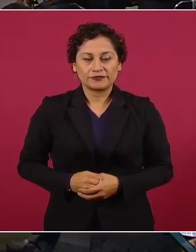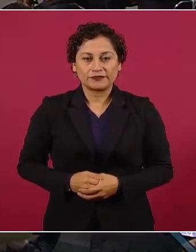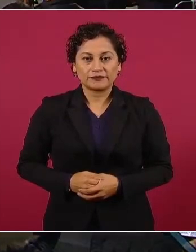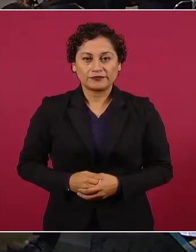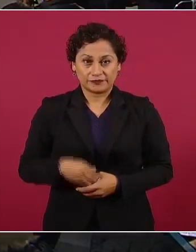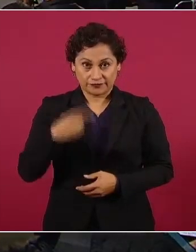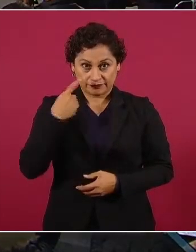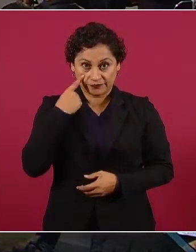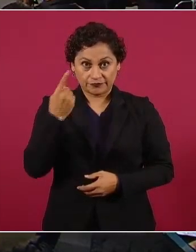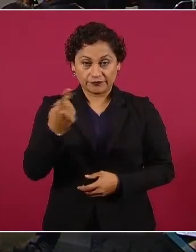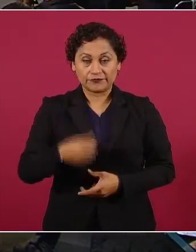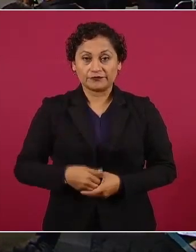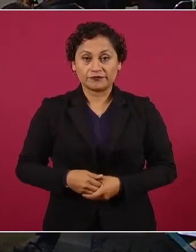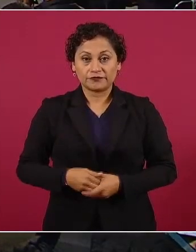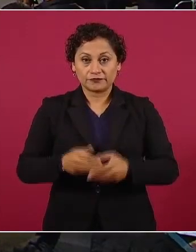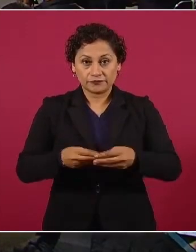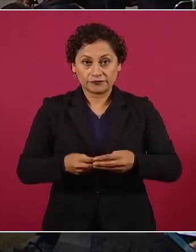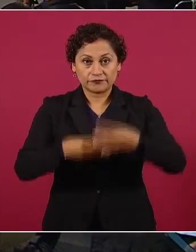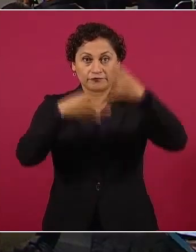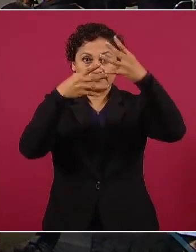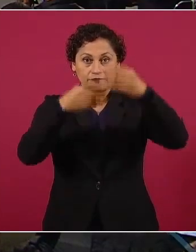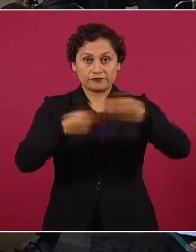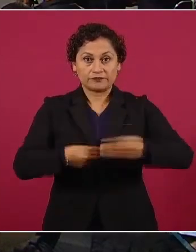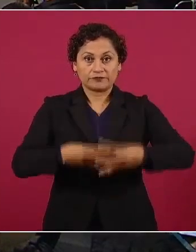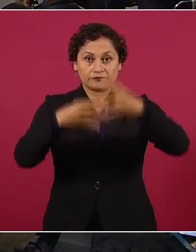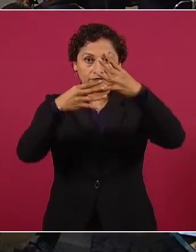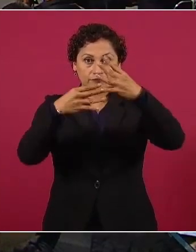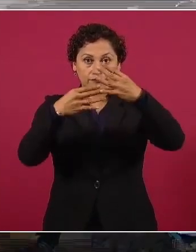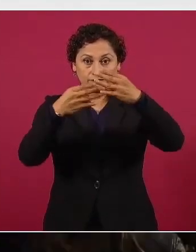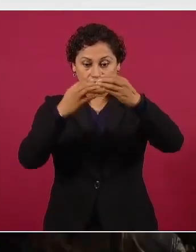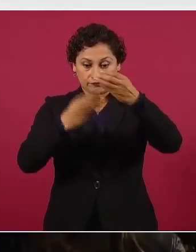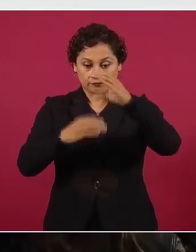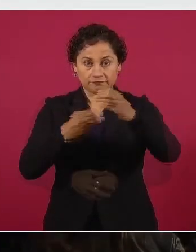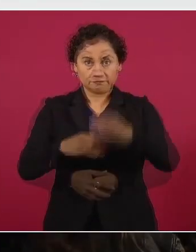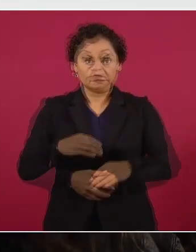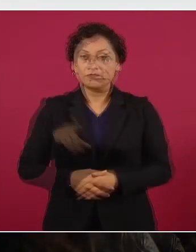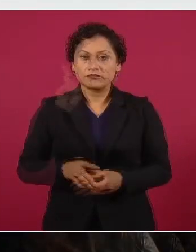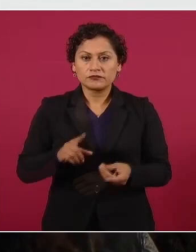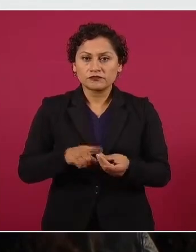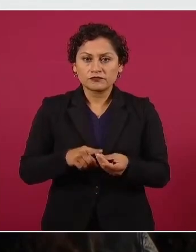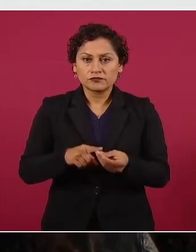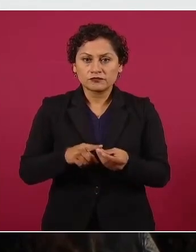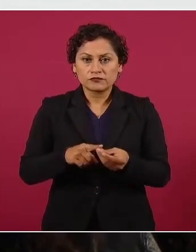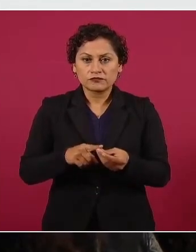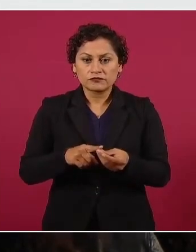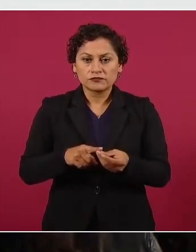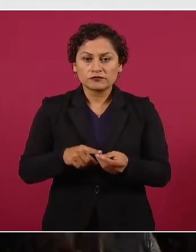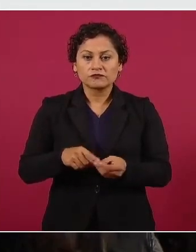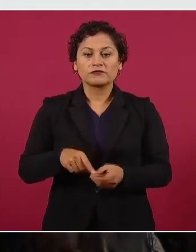a ver Pásale porque ahí es donde viene lo de la señora aquí